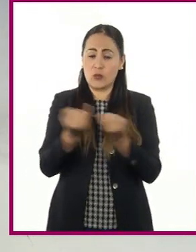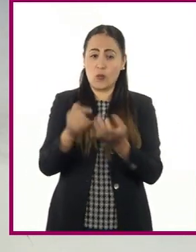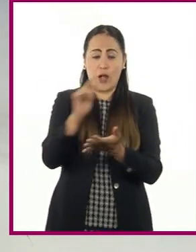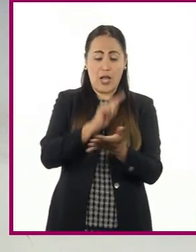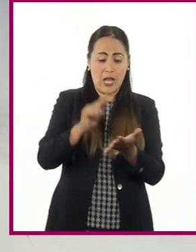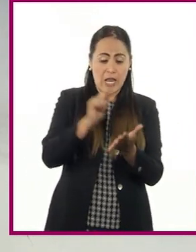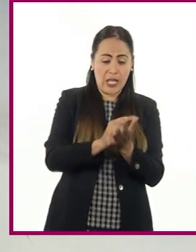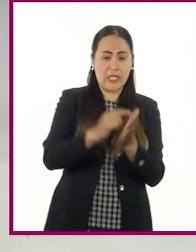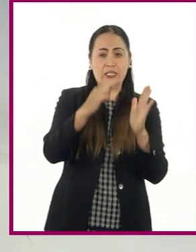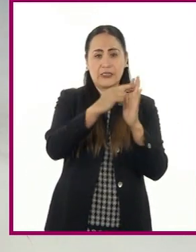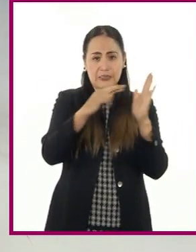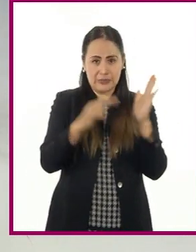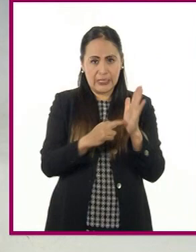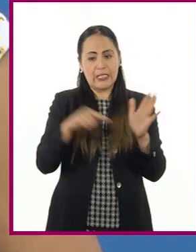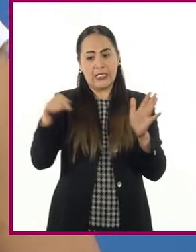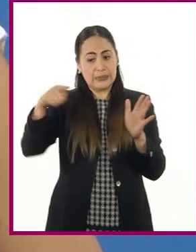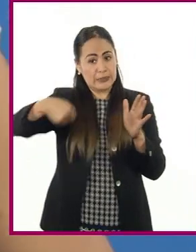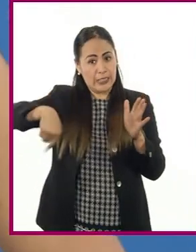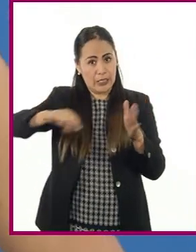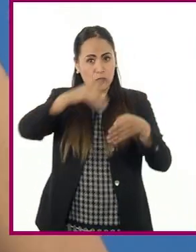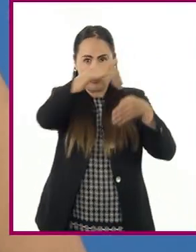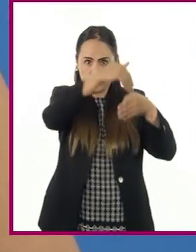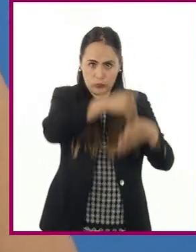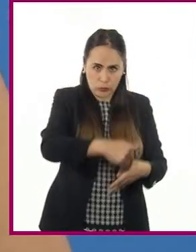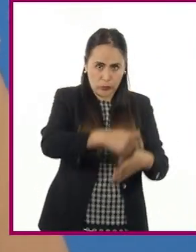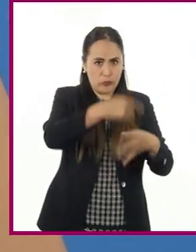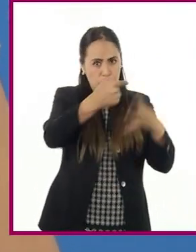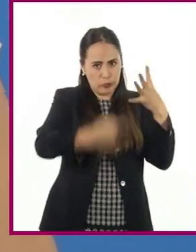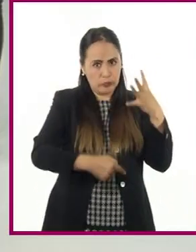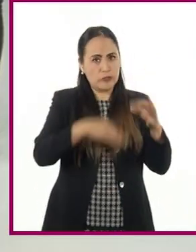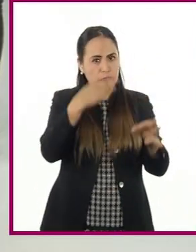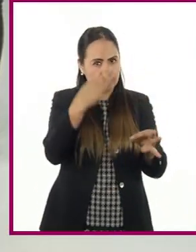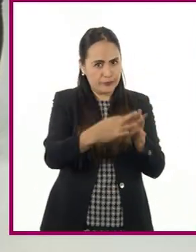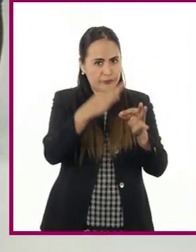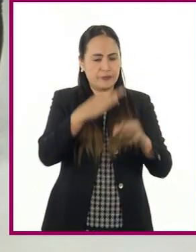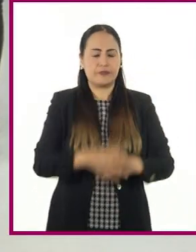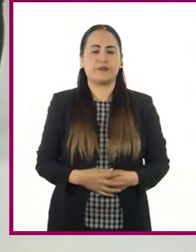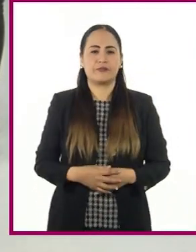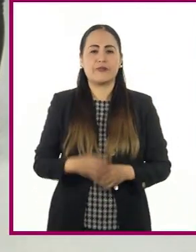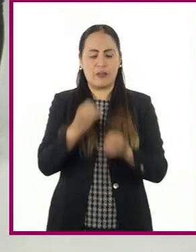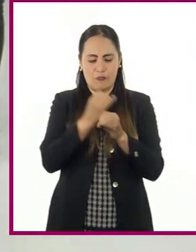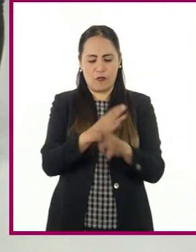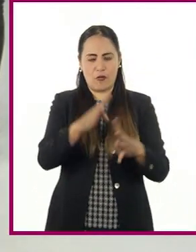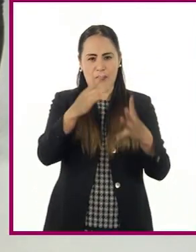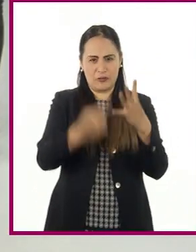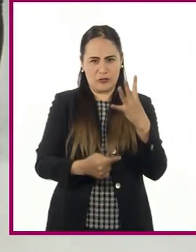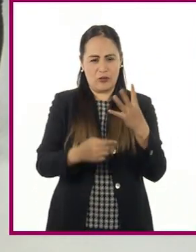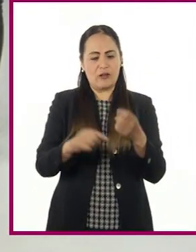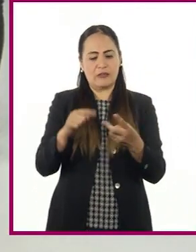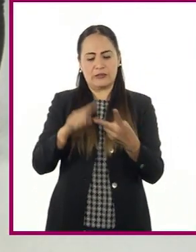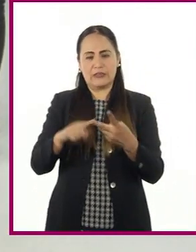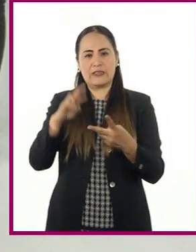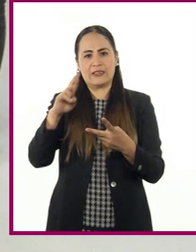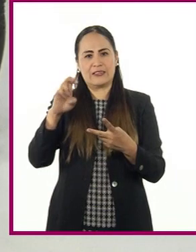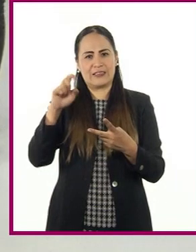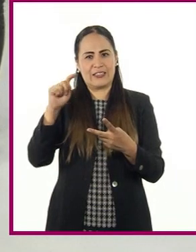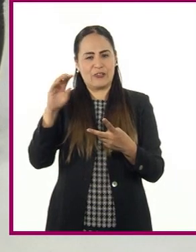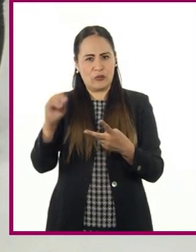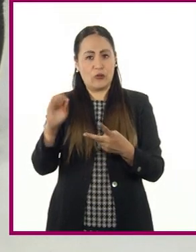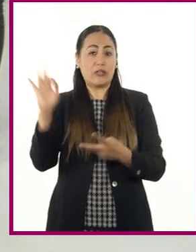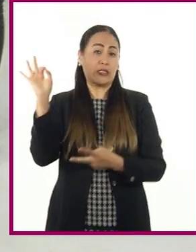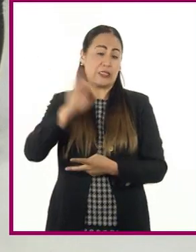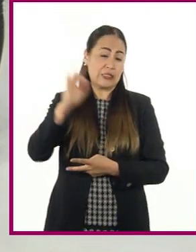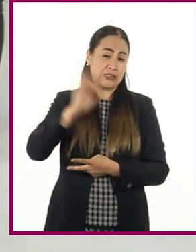y reglamentos que deben cumplir. Con toda esta información y con el reto realizado, quizá alguna de